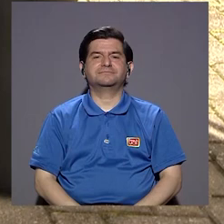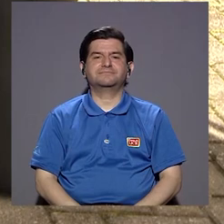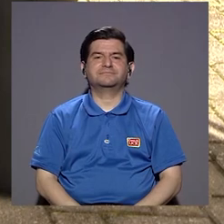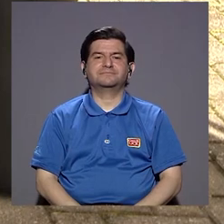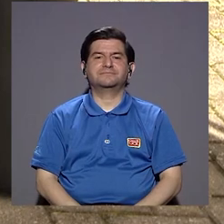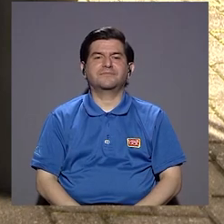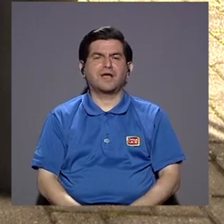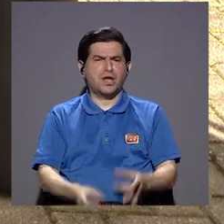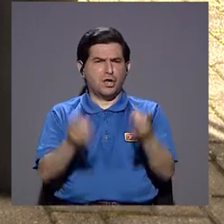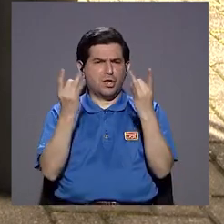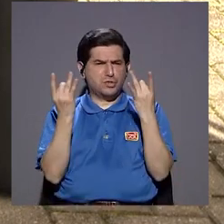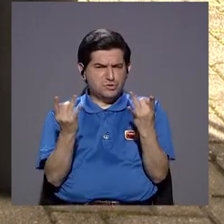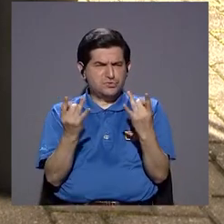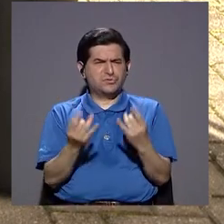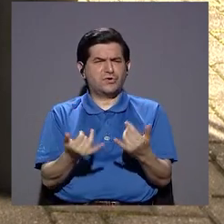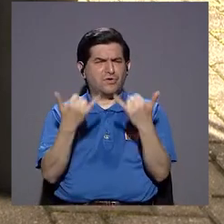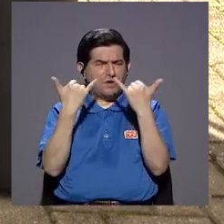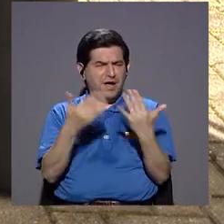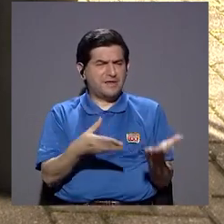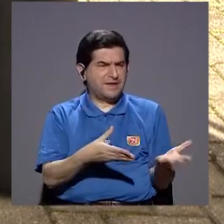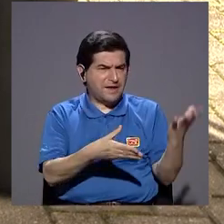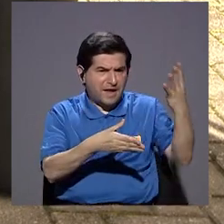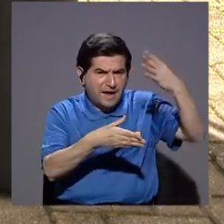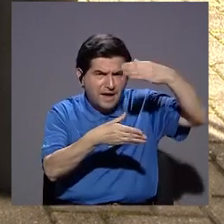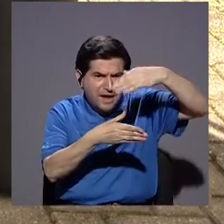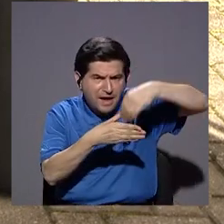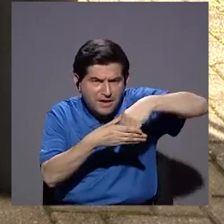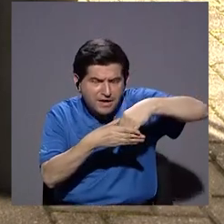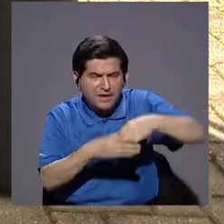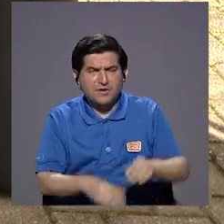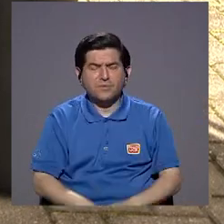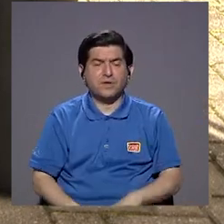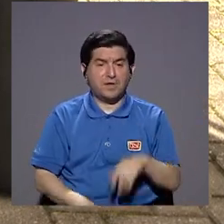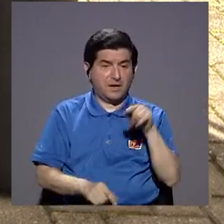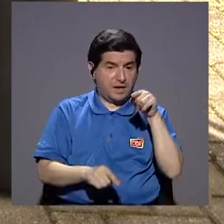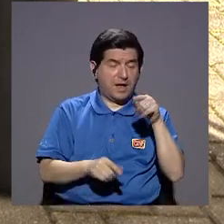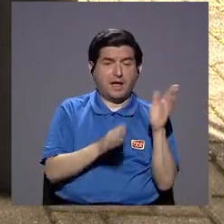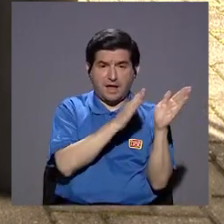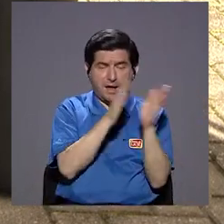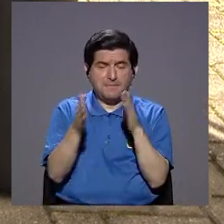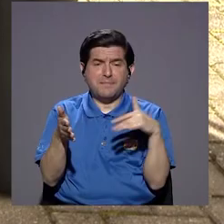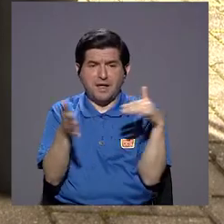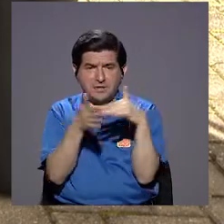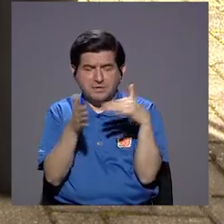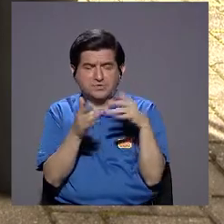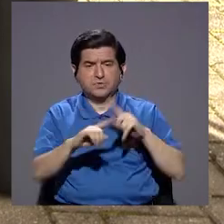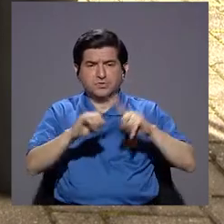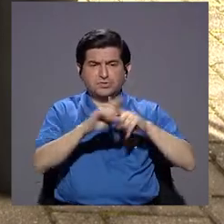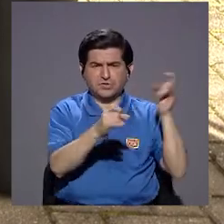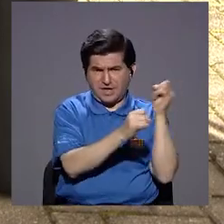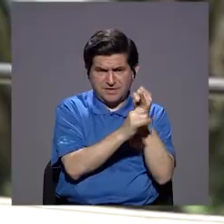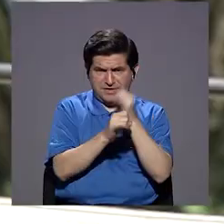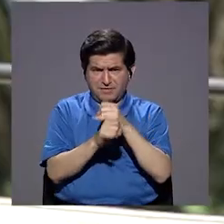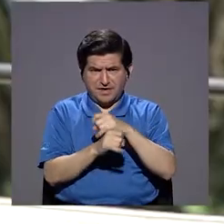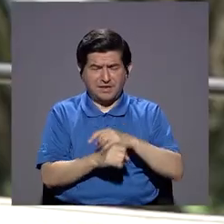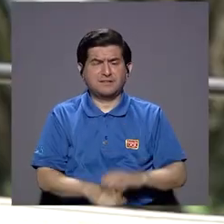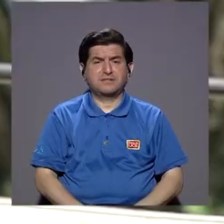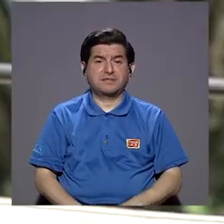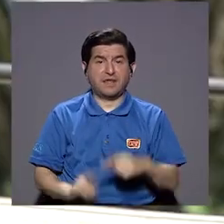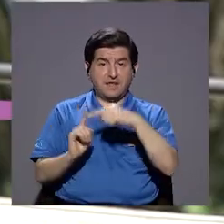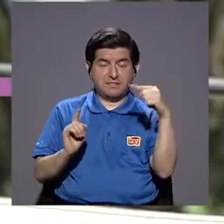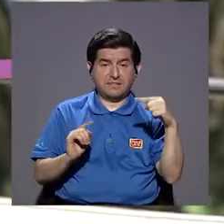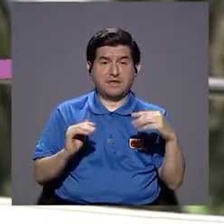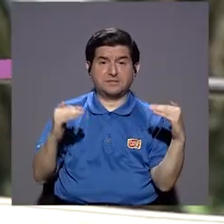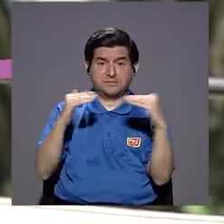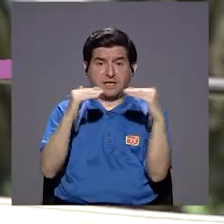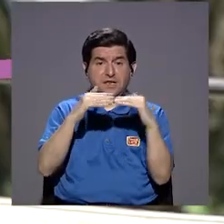¿el yoga se ha venido incluyendo, ha venido sonando más para incluirlo en planes de estudio en instituciones? Incluso desde